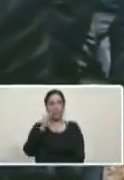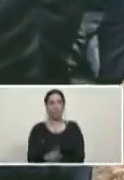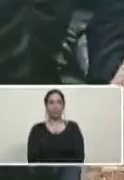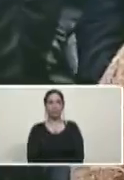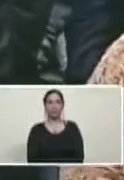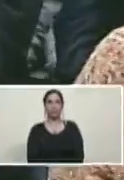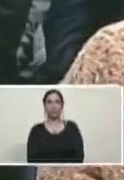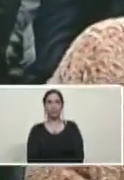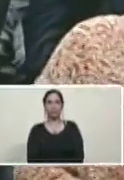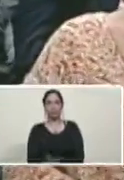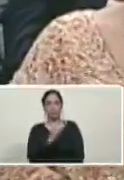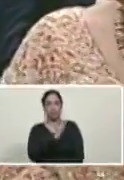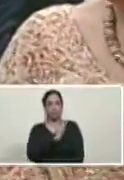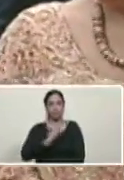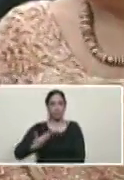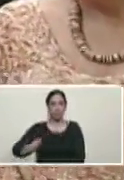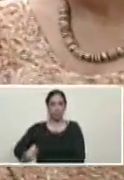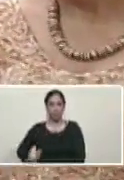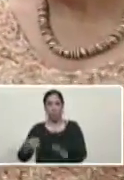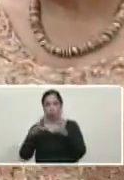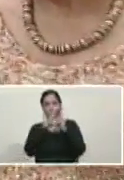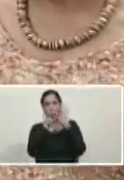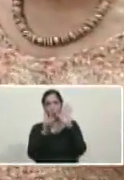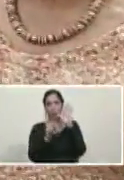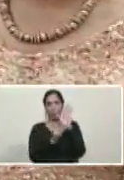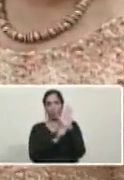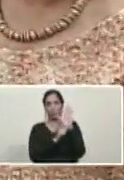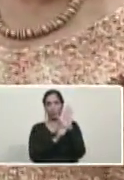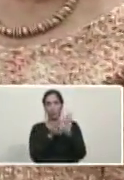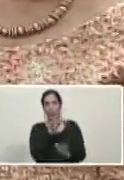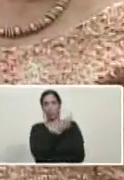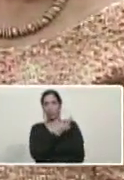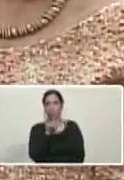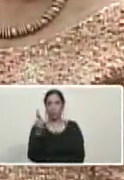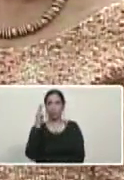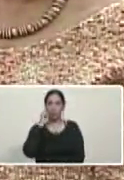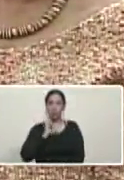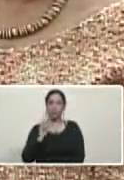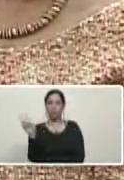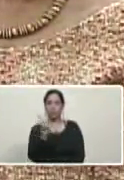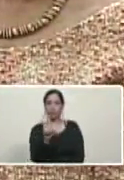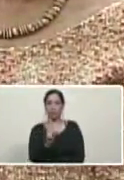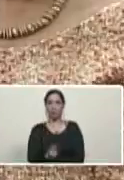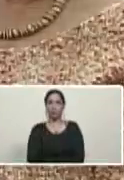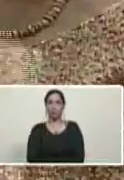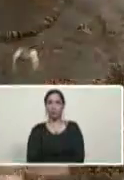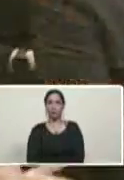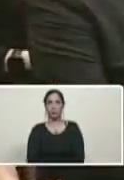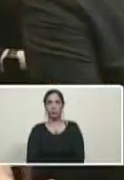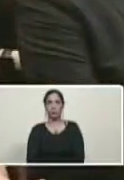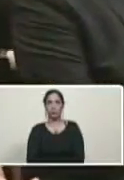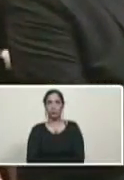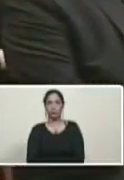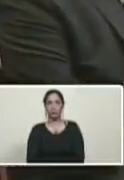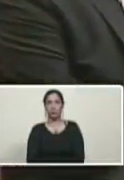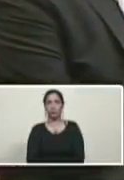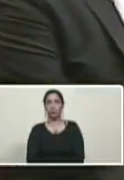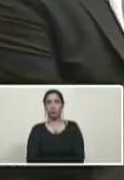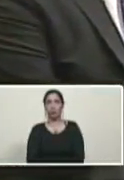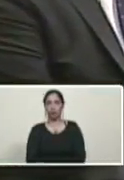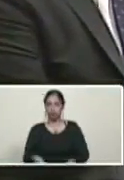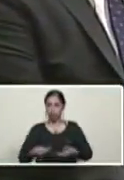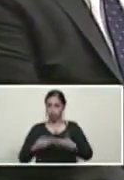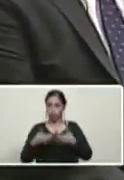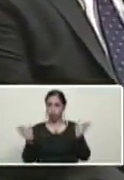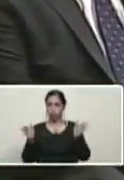Moros, presidente constitucional de la República Bolivariana de Venezuela, en el marco de la Feria Internacional